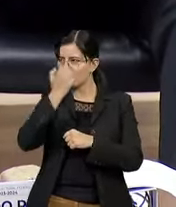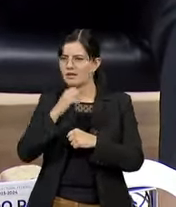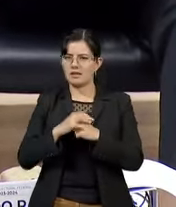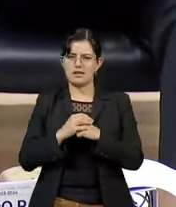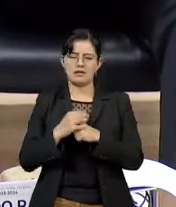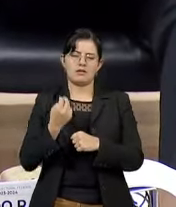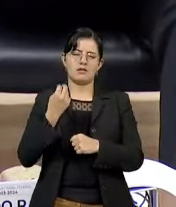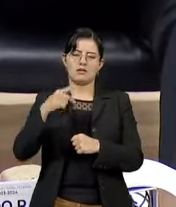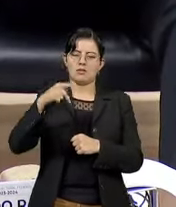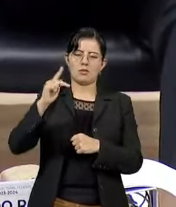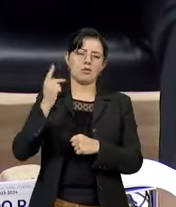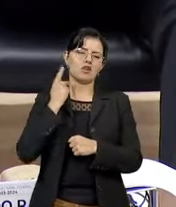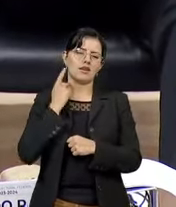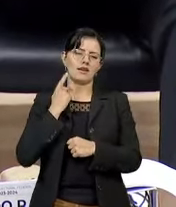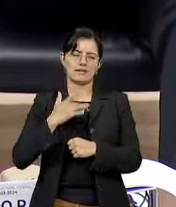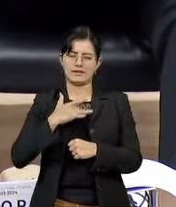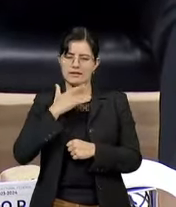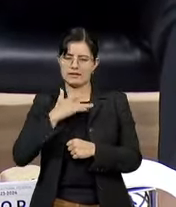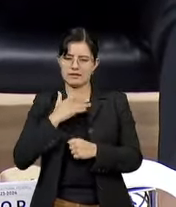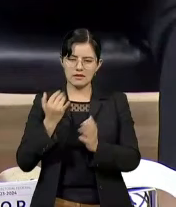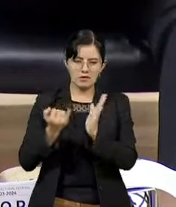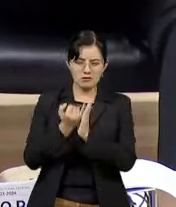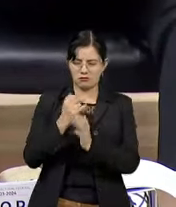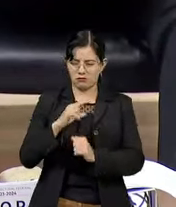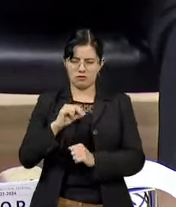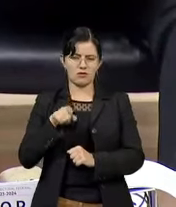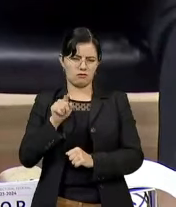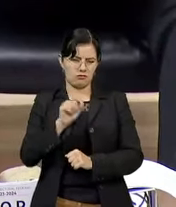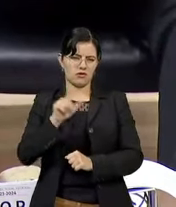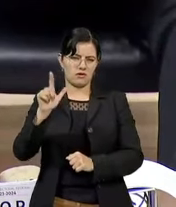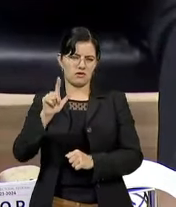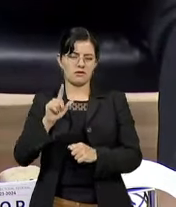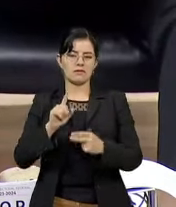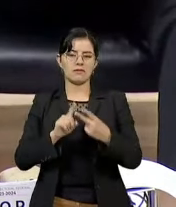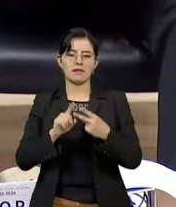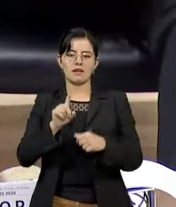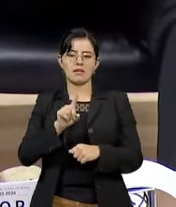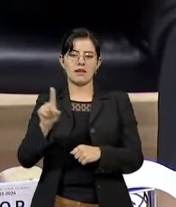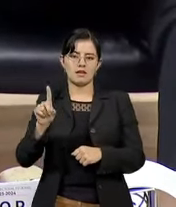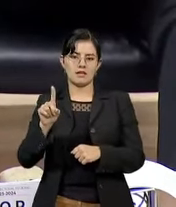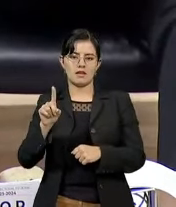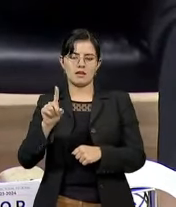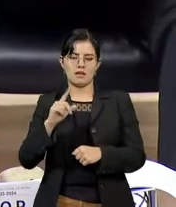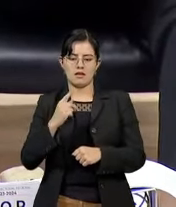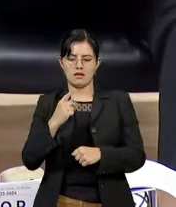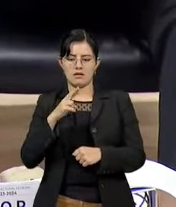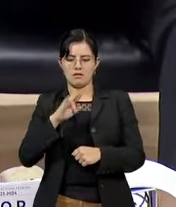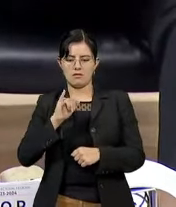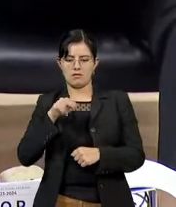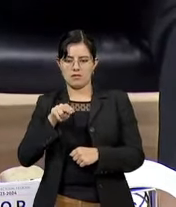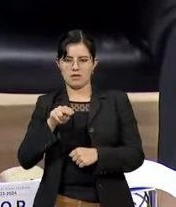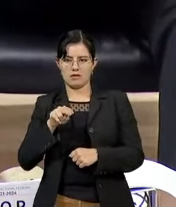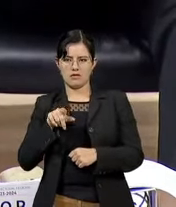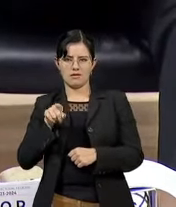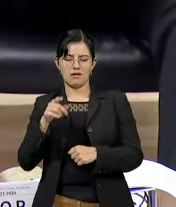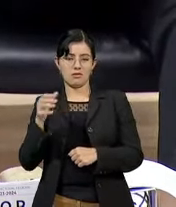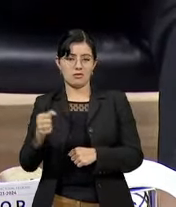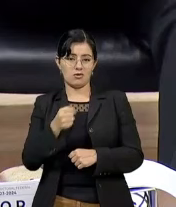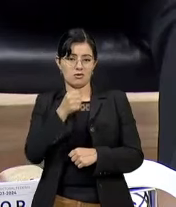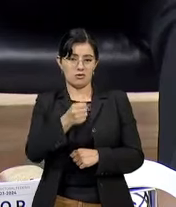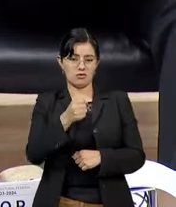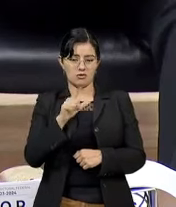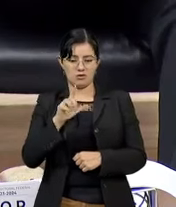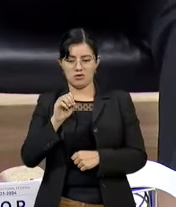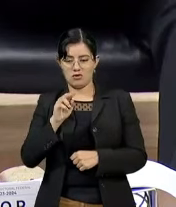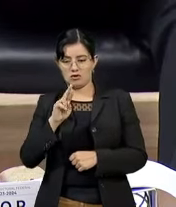pasiones políticas la derecha del prian propuso a lored solo le faltaba proponer ya lo he dicho aquí a L